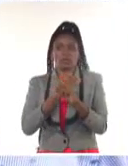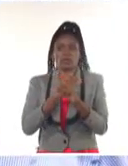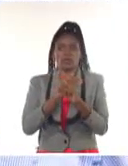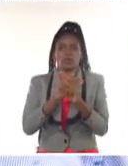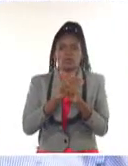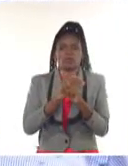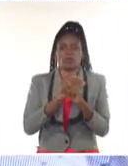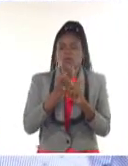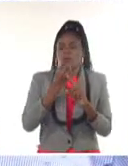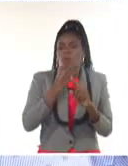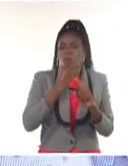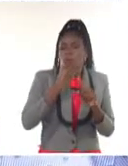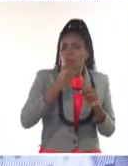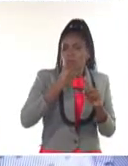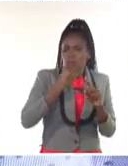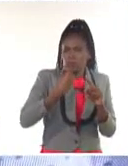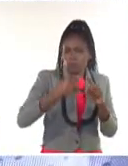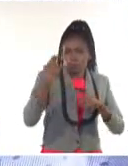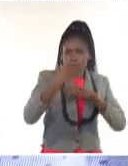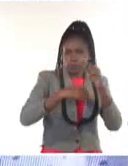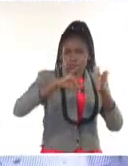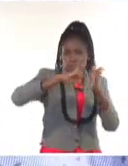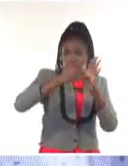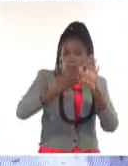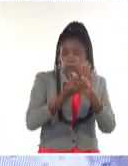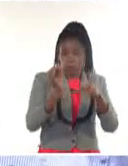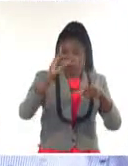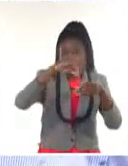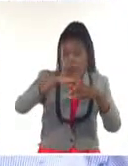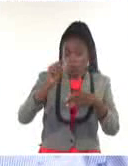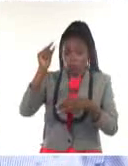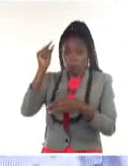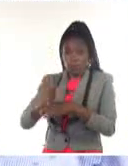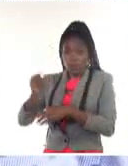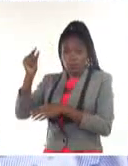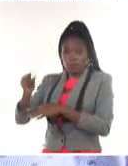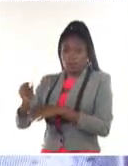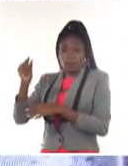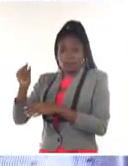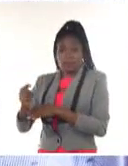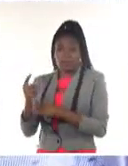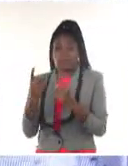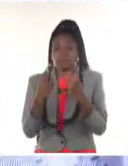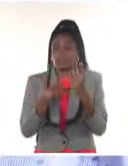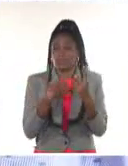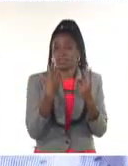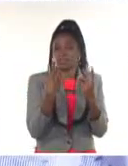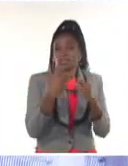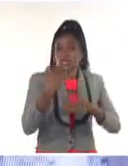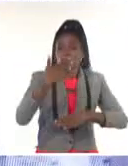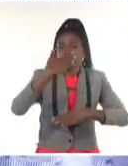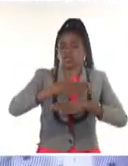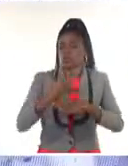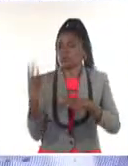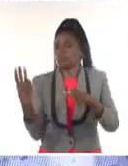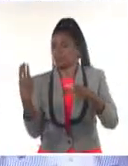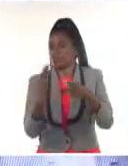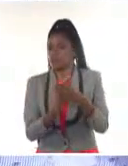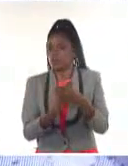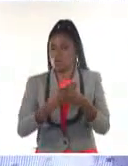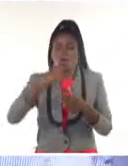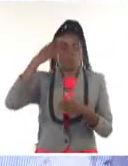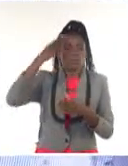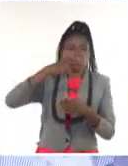la posibilidad de realizar proyectos inclusivos para las personas que tienen limitaciones físicas, ya sea